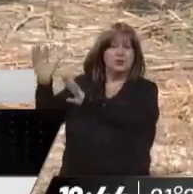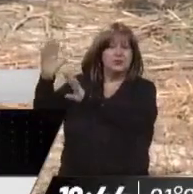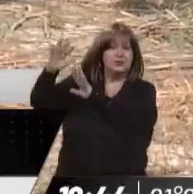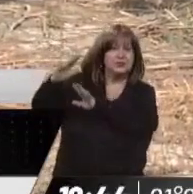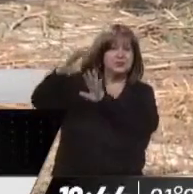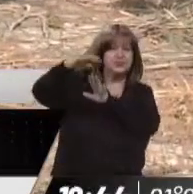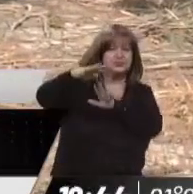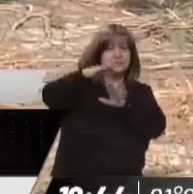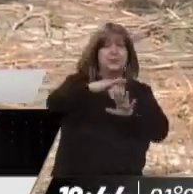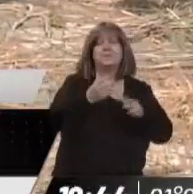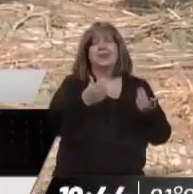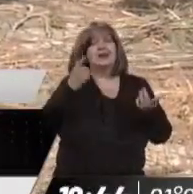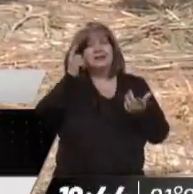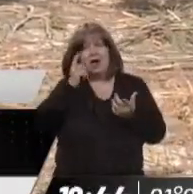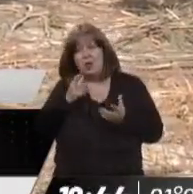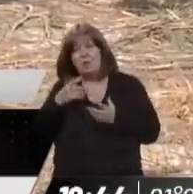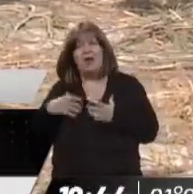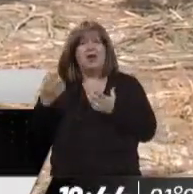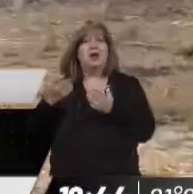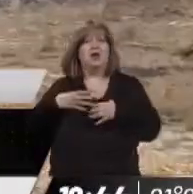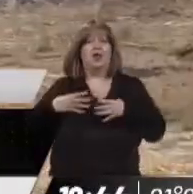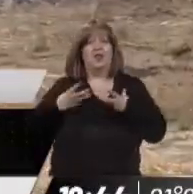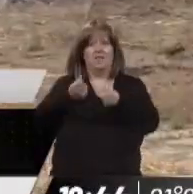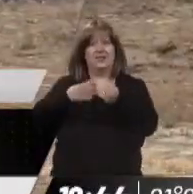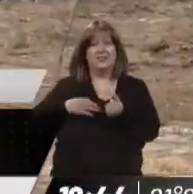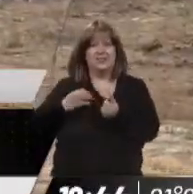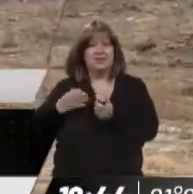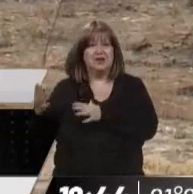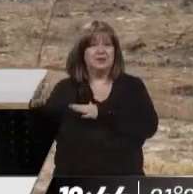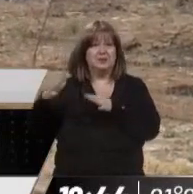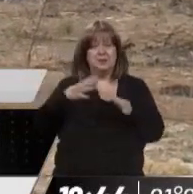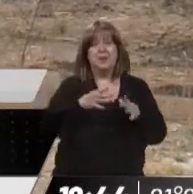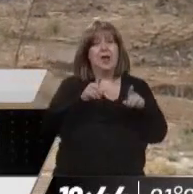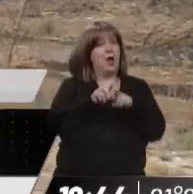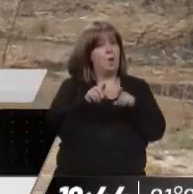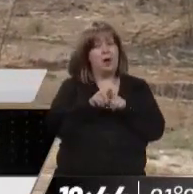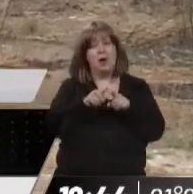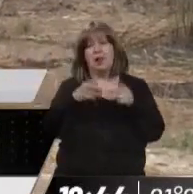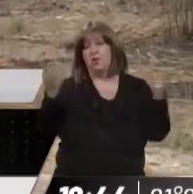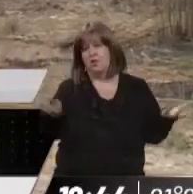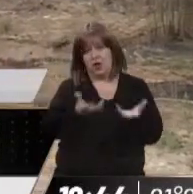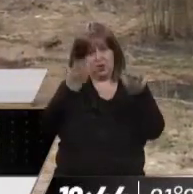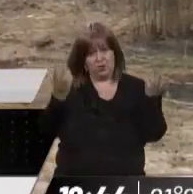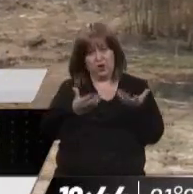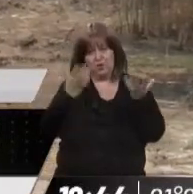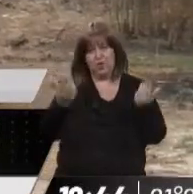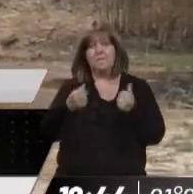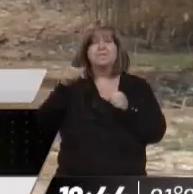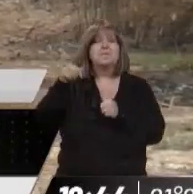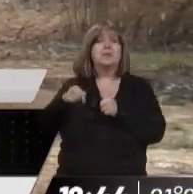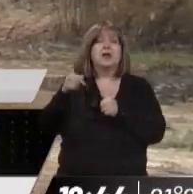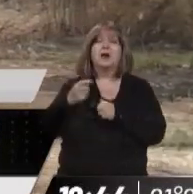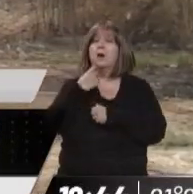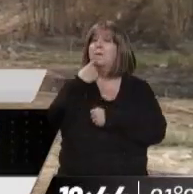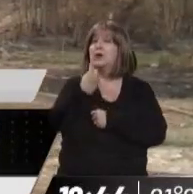camiones hídricos y defensa civil del departamento de Guaymallén. Vamos a escuchar a continuación las entrevistas que realizó